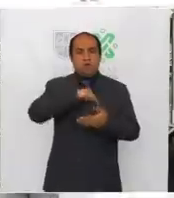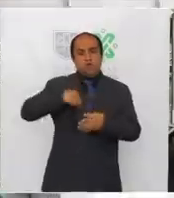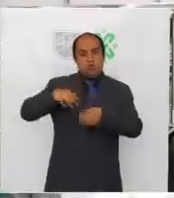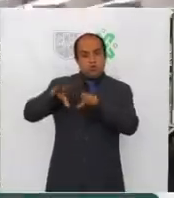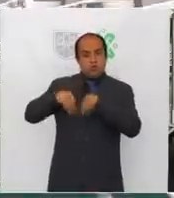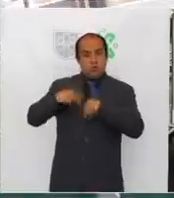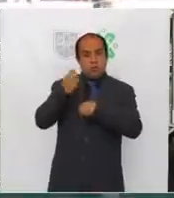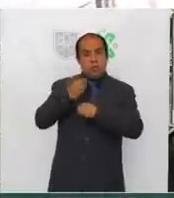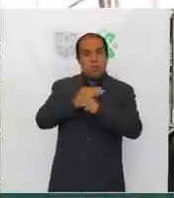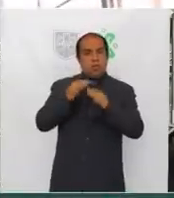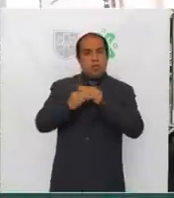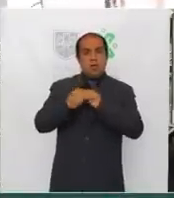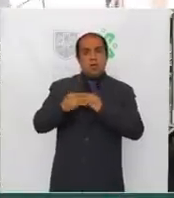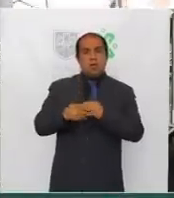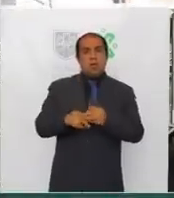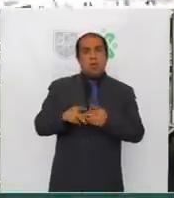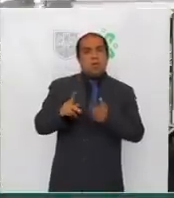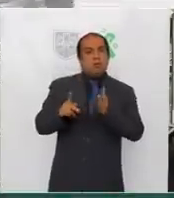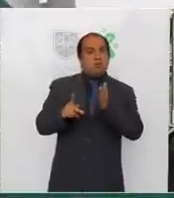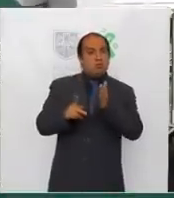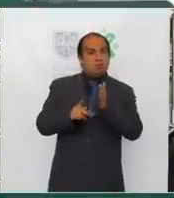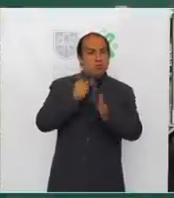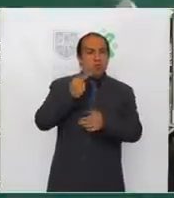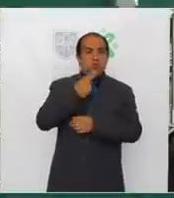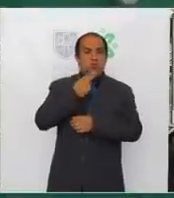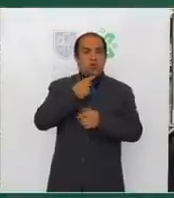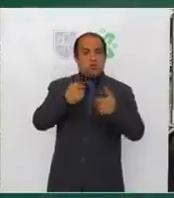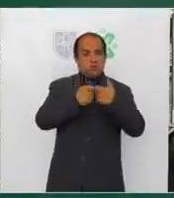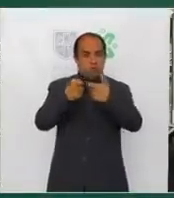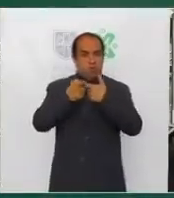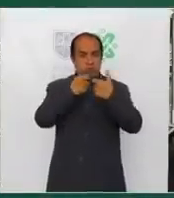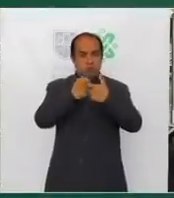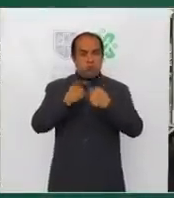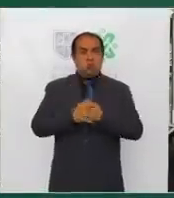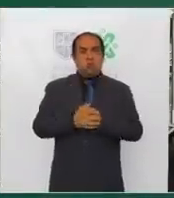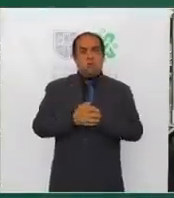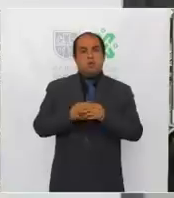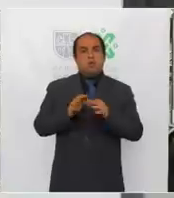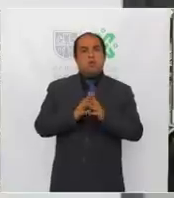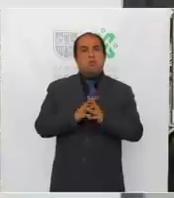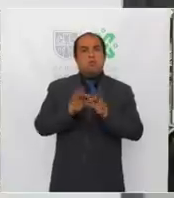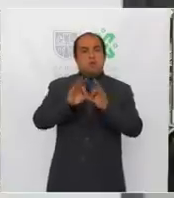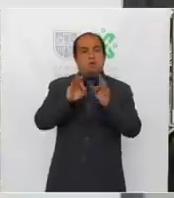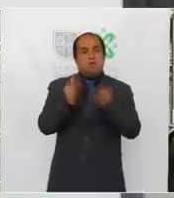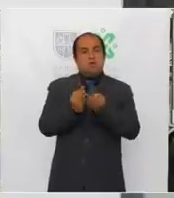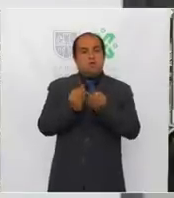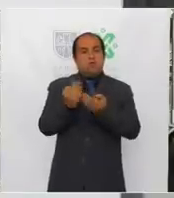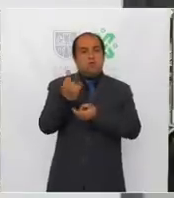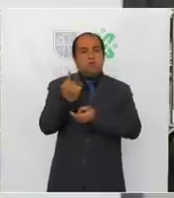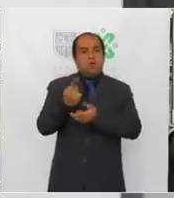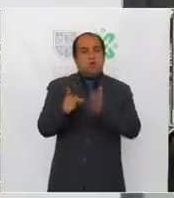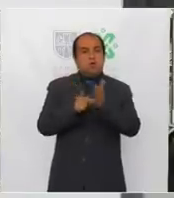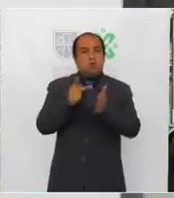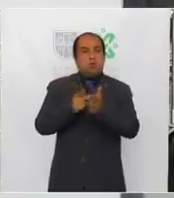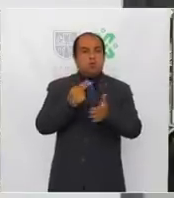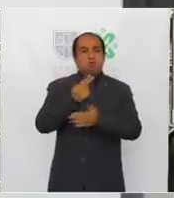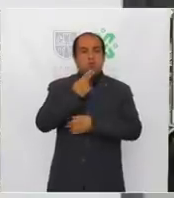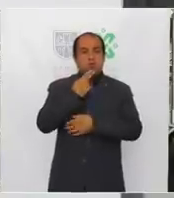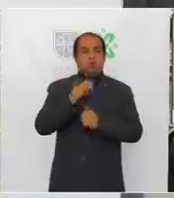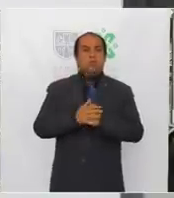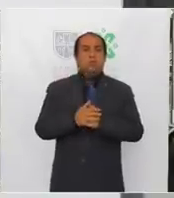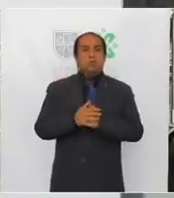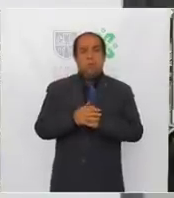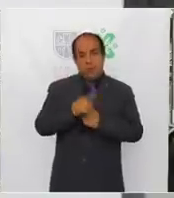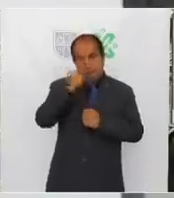materiales para volverlos a meter a la economía de tal manera que sean una materia prima nuevamente para poder